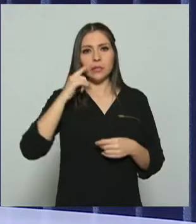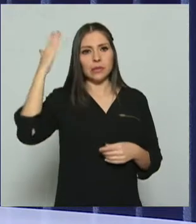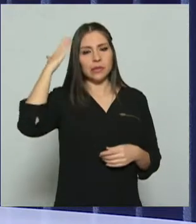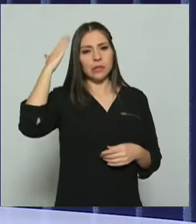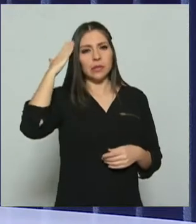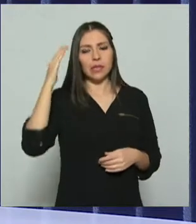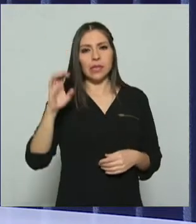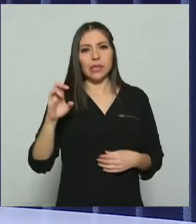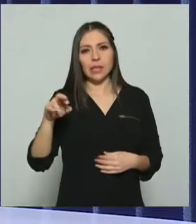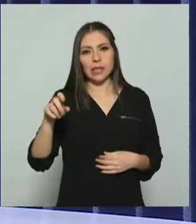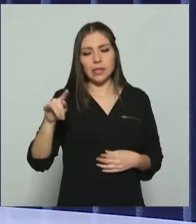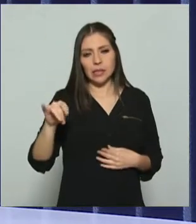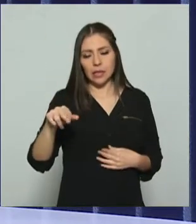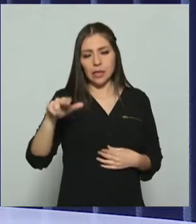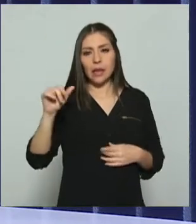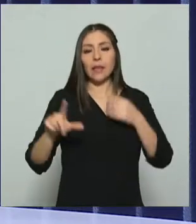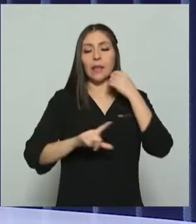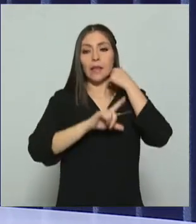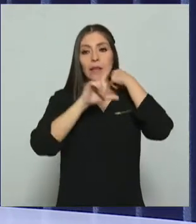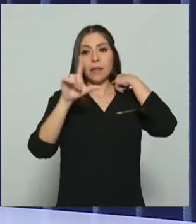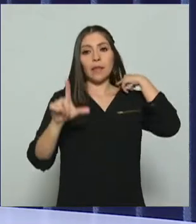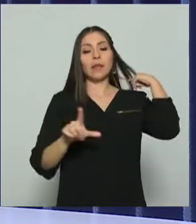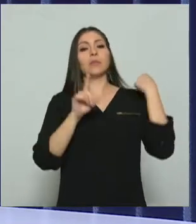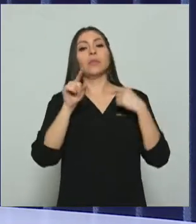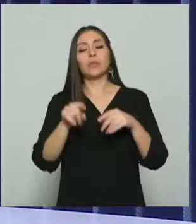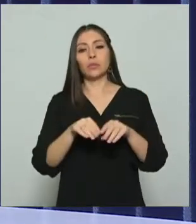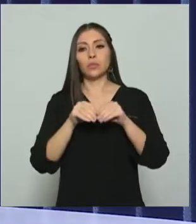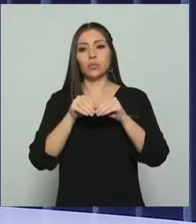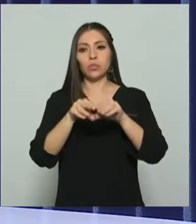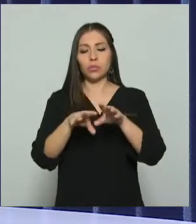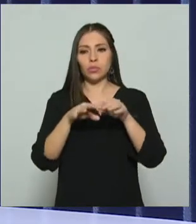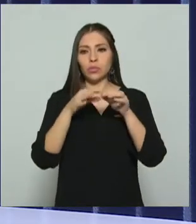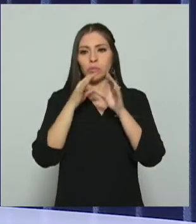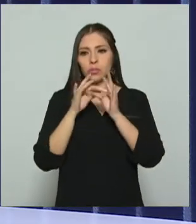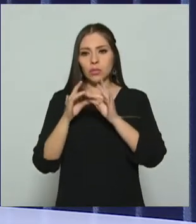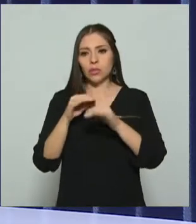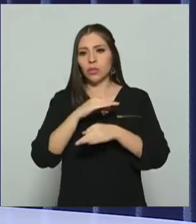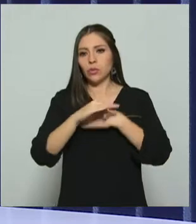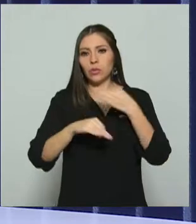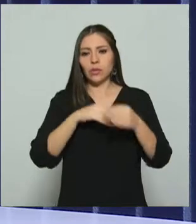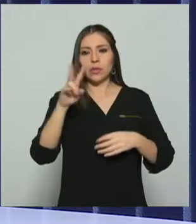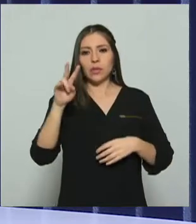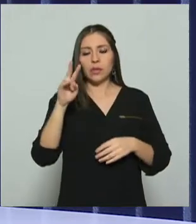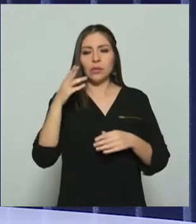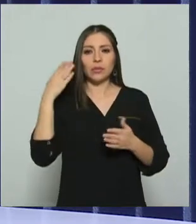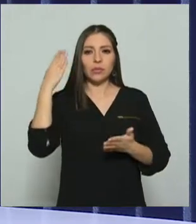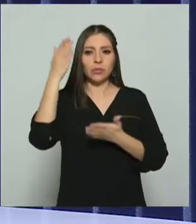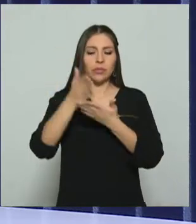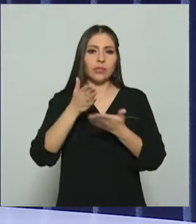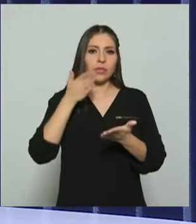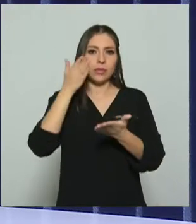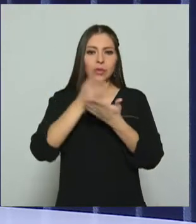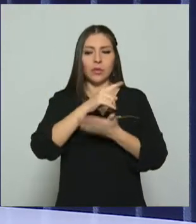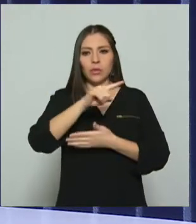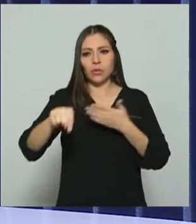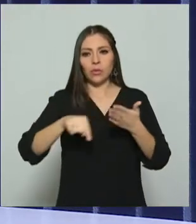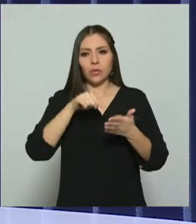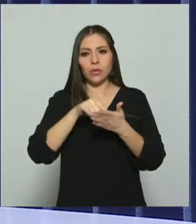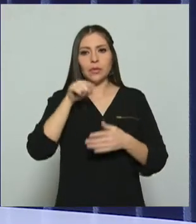Y se espera que den posteriormente una rueda de prensa. Ya todos los medios de comunicación nacional se están dirigiendo a